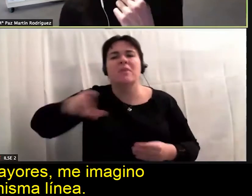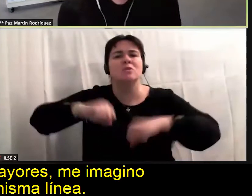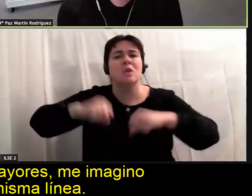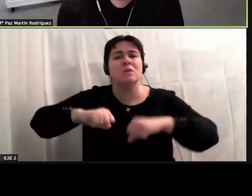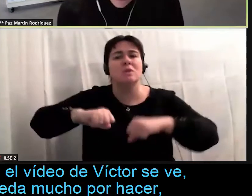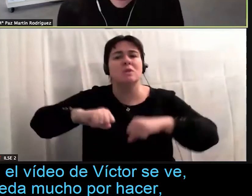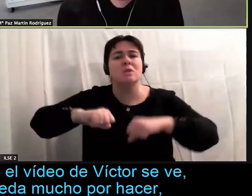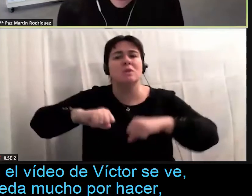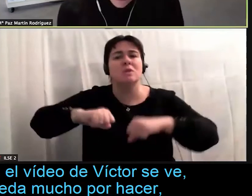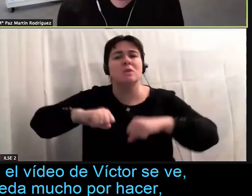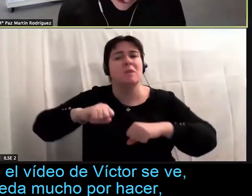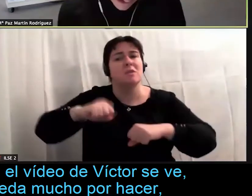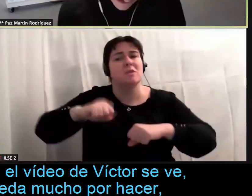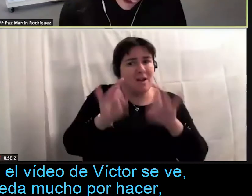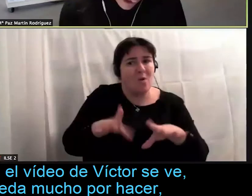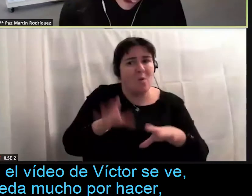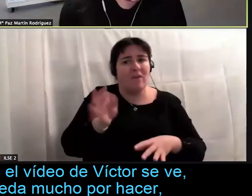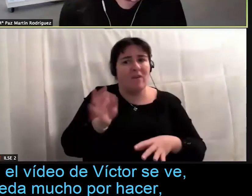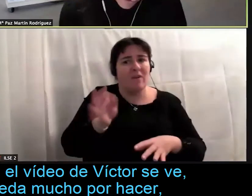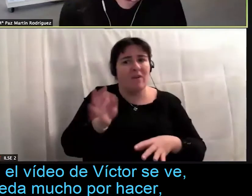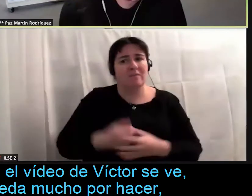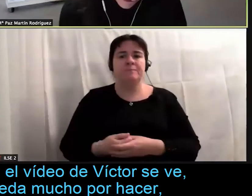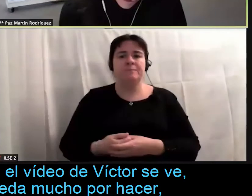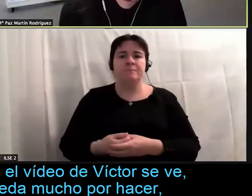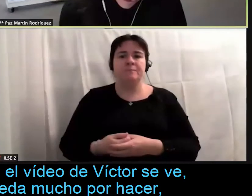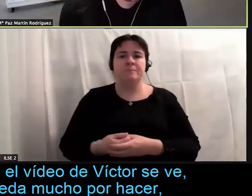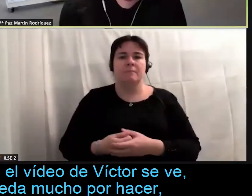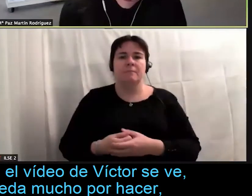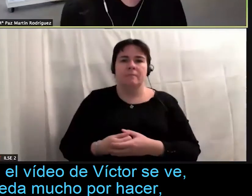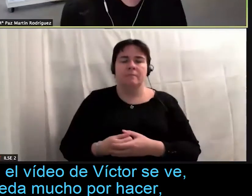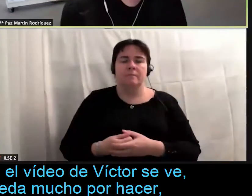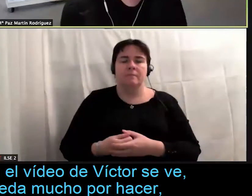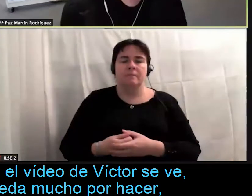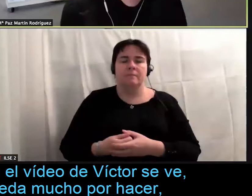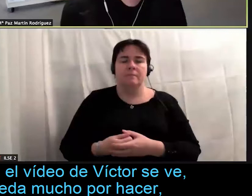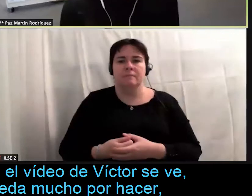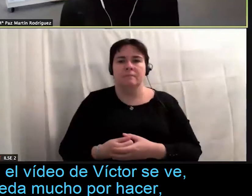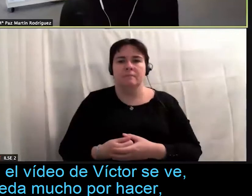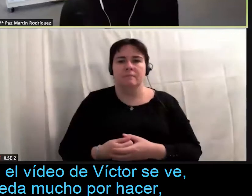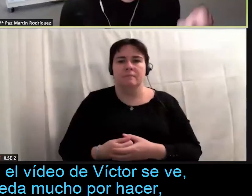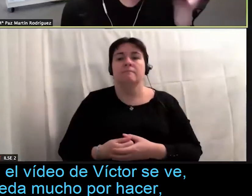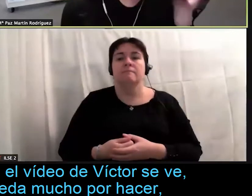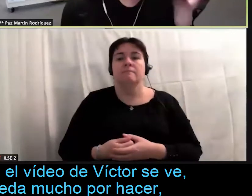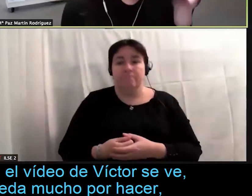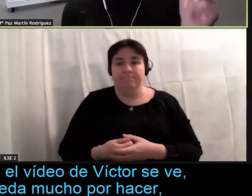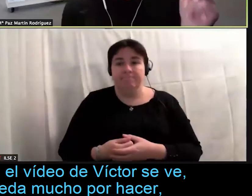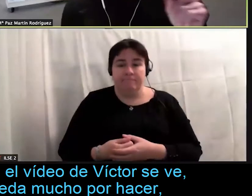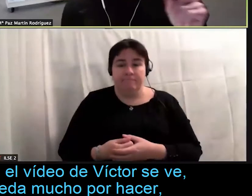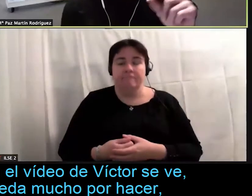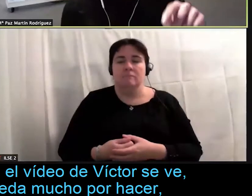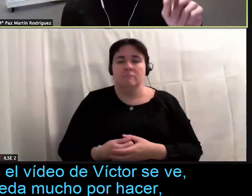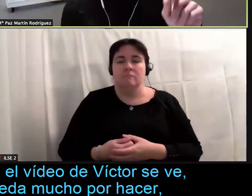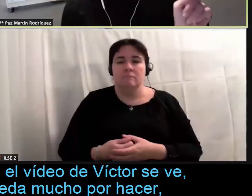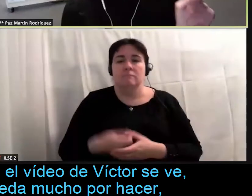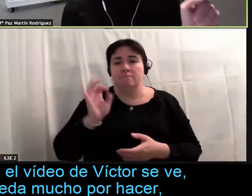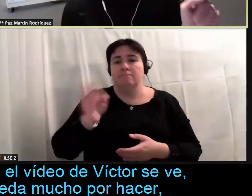no, yo creo que es verdad, y en el vídeo de Víctor se ve que hay una persona que habla,